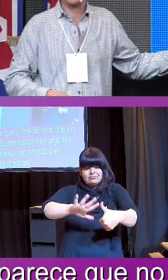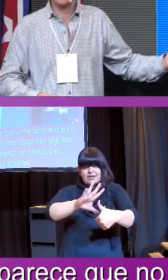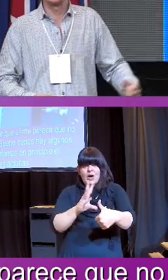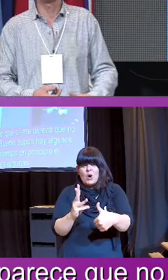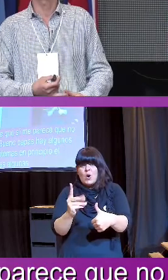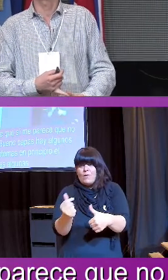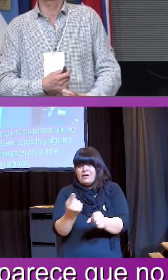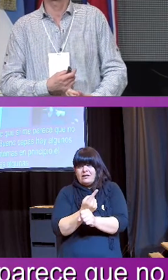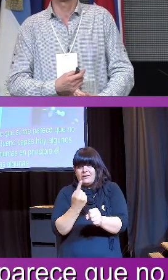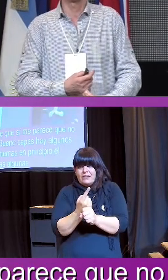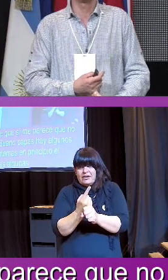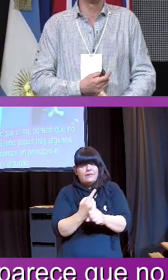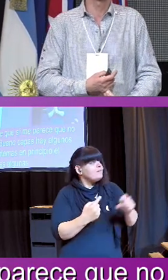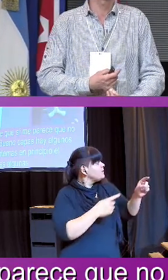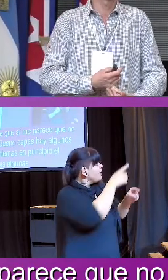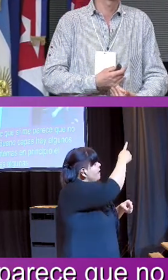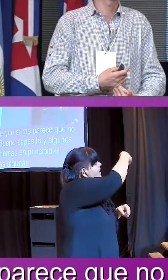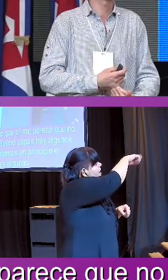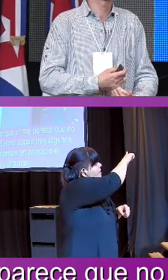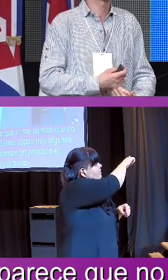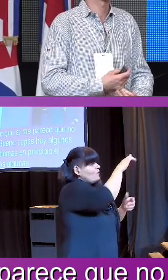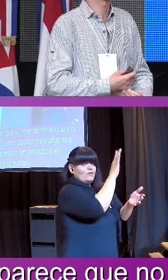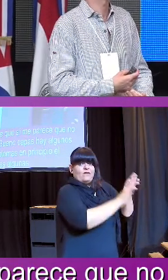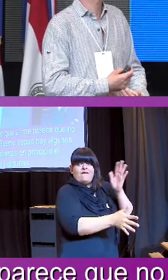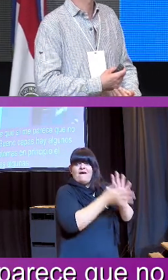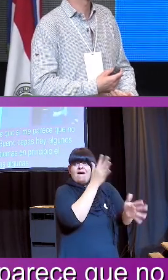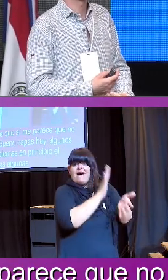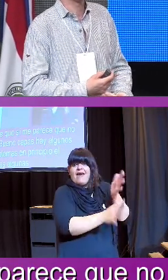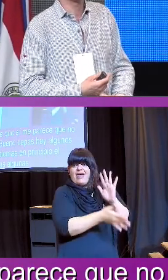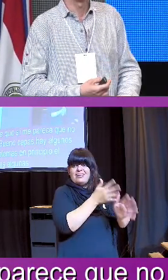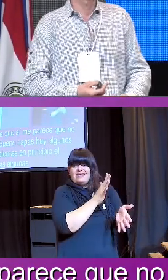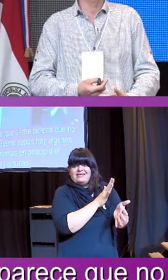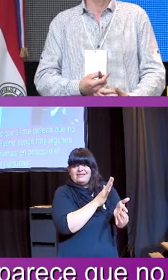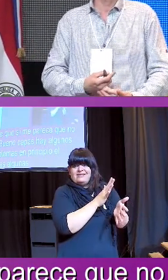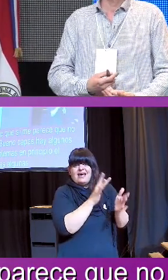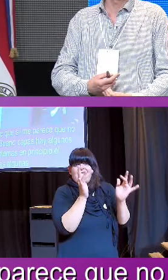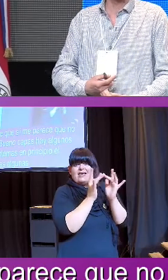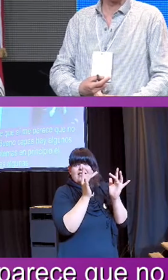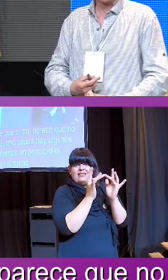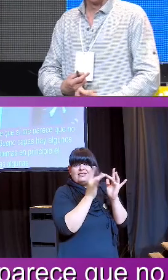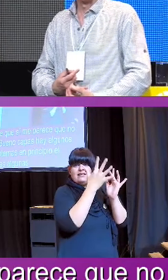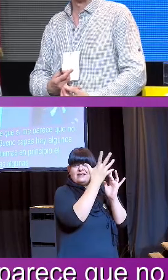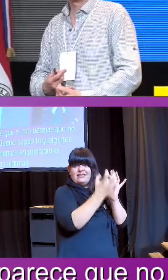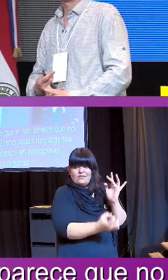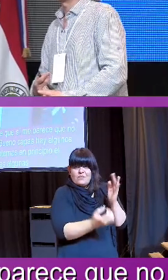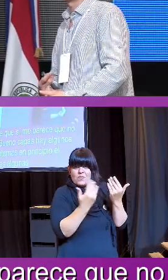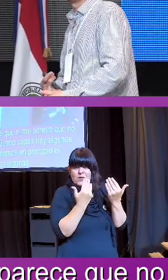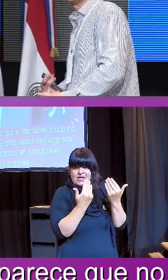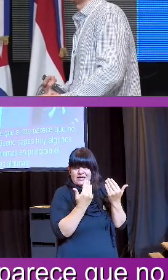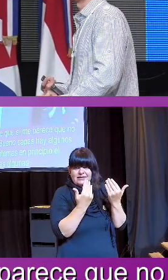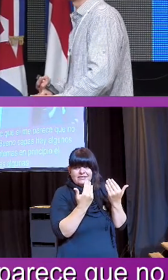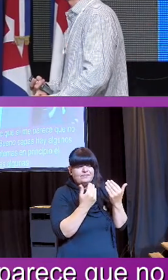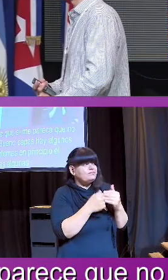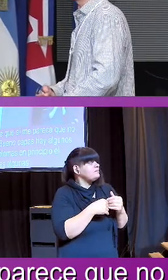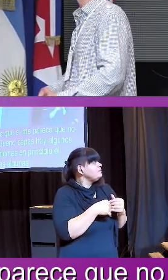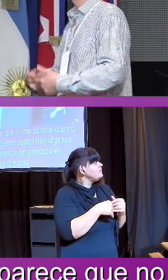gratuita, tiene entrenamiento gratuito online, ¿sí? Para los que tienen que aprender a tomarla. No tiene materiales. ¿Sí? Se hace una entrevista de